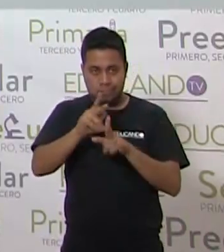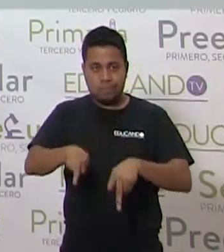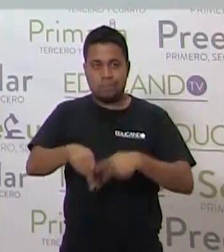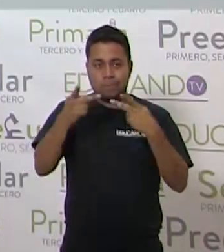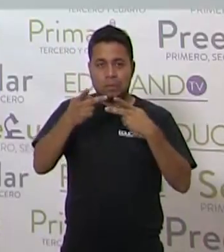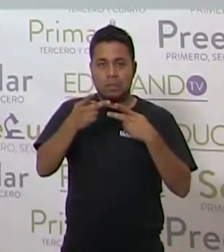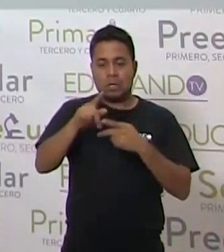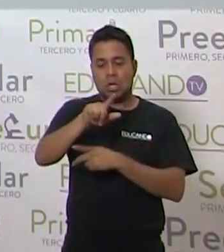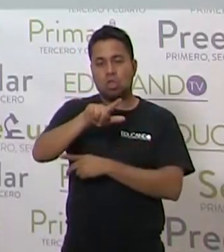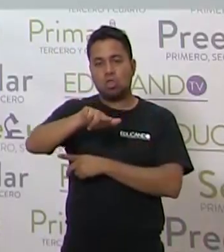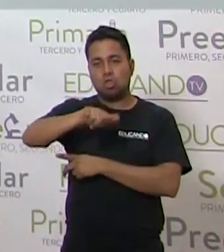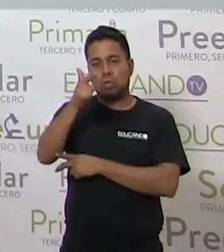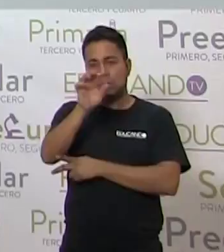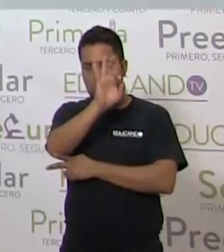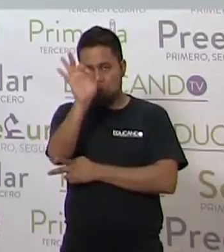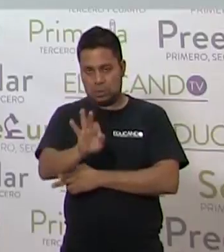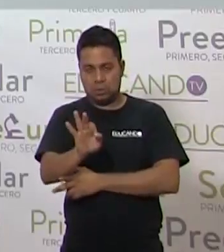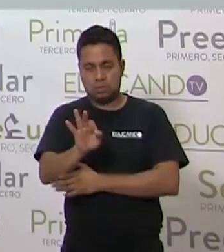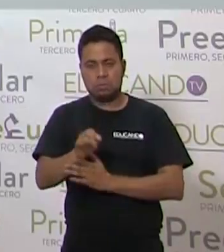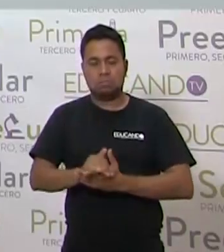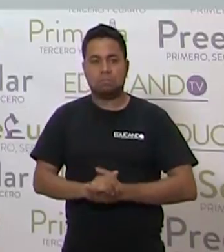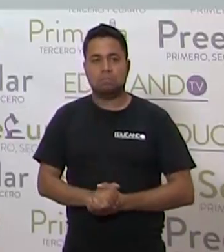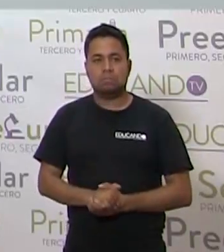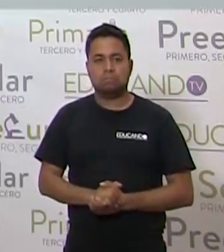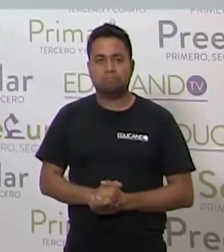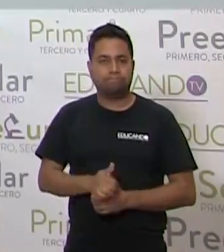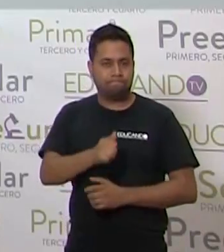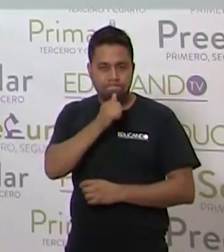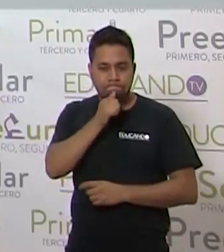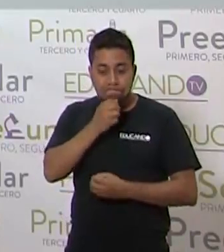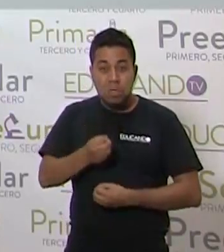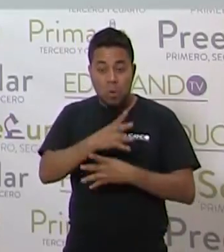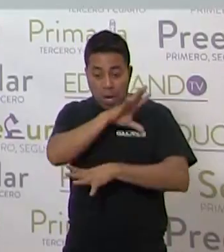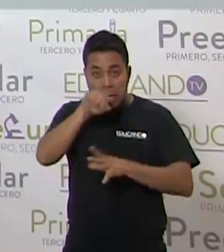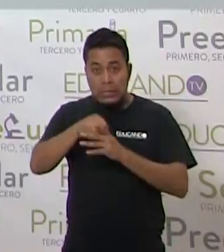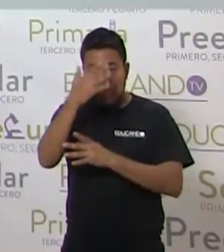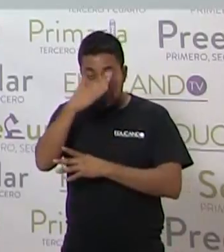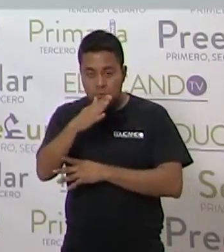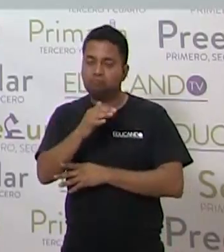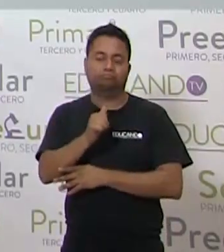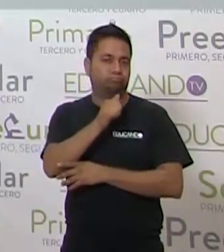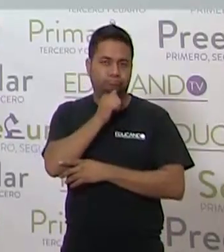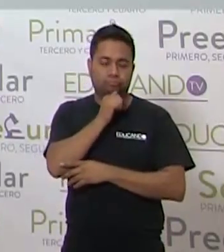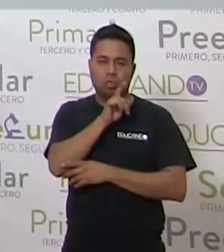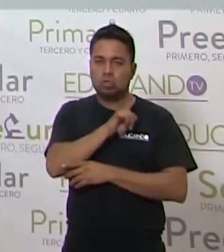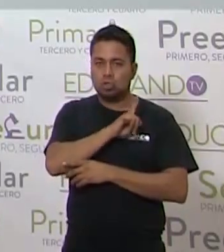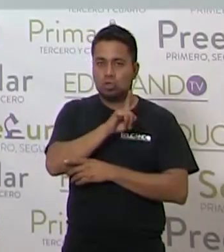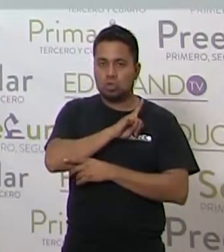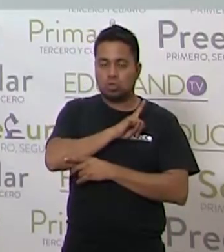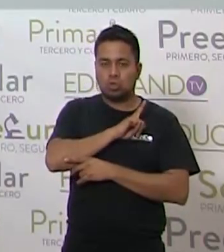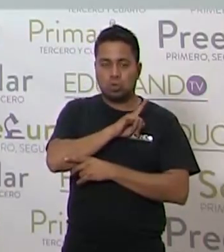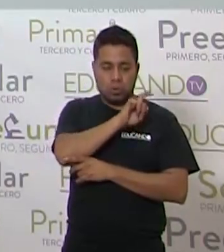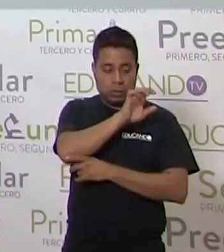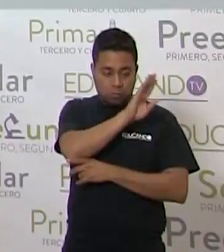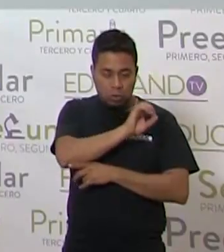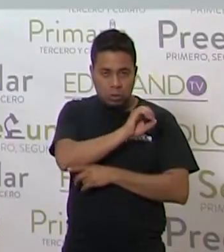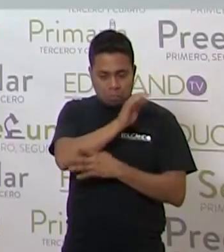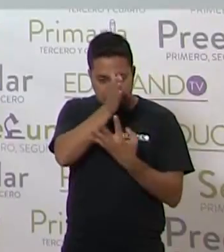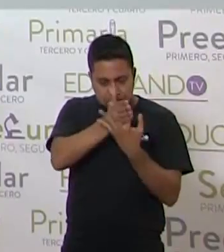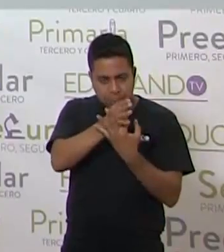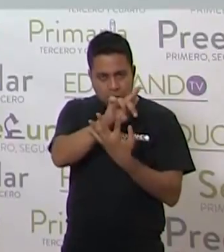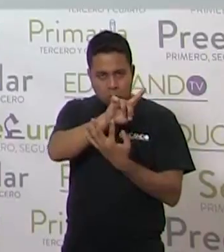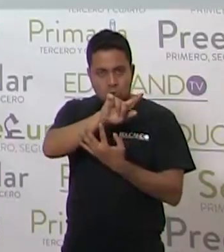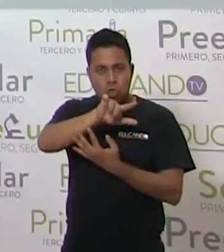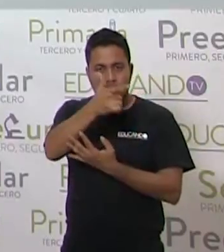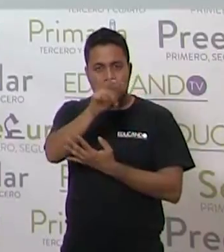el 12 por. no sabemos todavía Cuántas paletas son solamente del total o del 100% se vendría 12